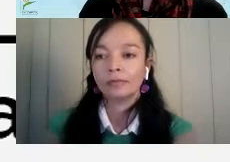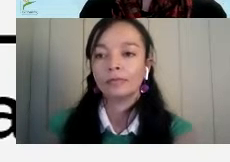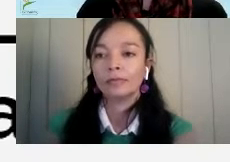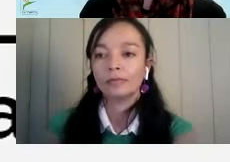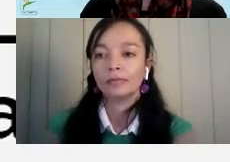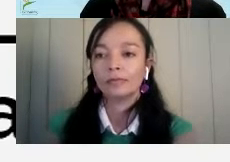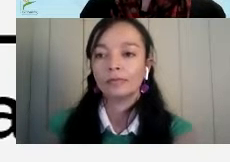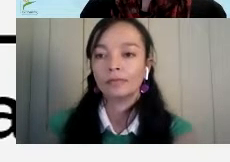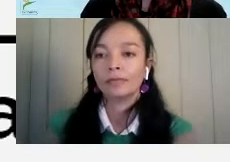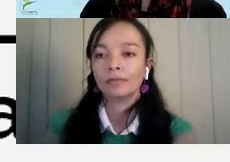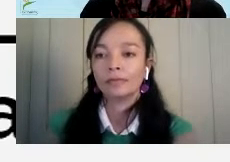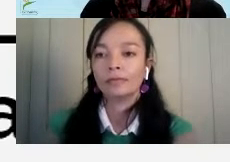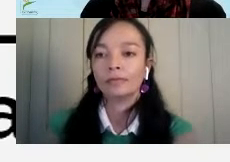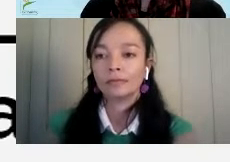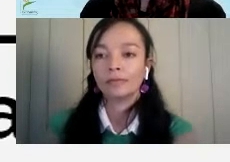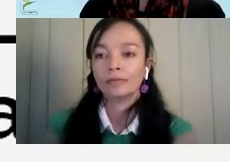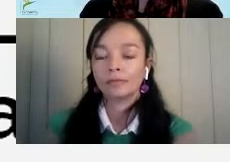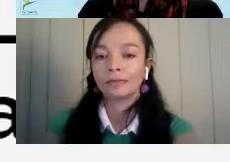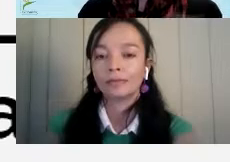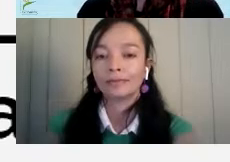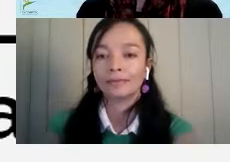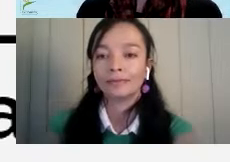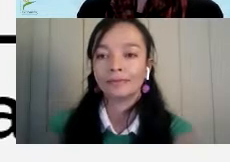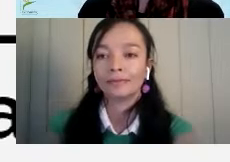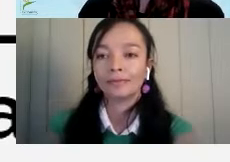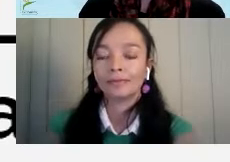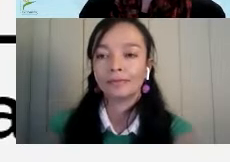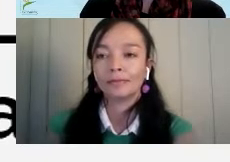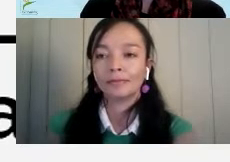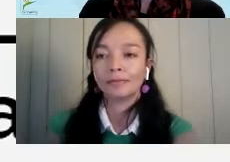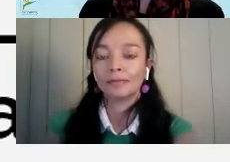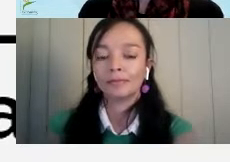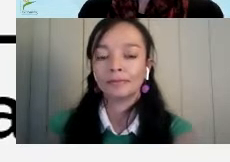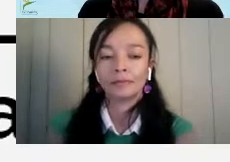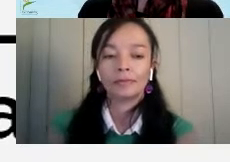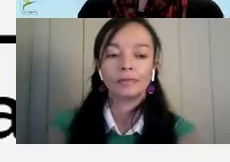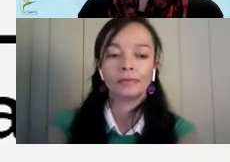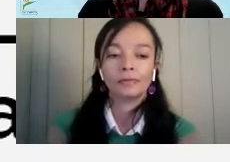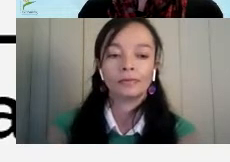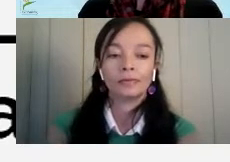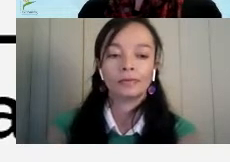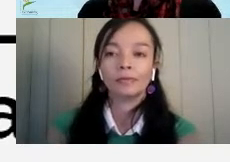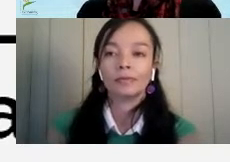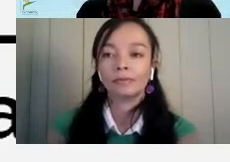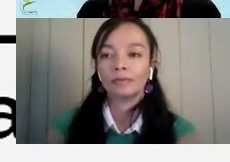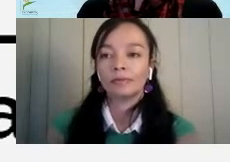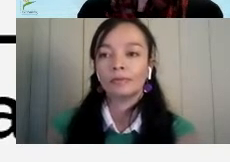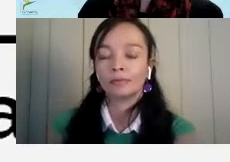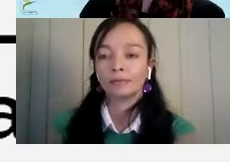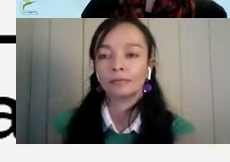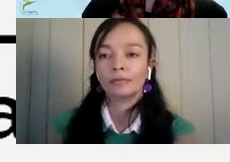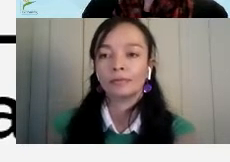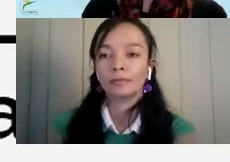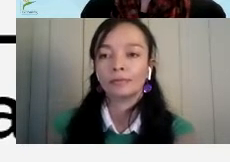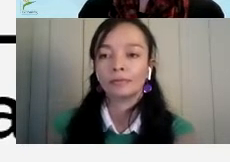Mi bebé no hace señas. Si están practicando las señas con los bebés y ha pasado unas dos